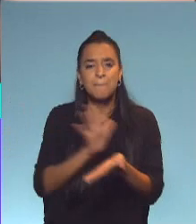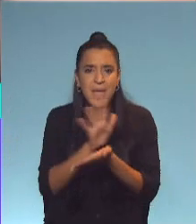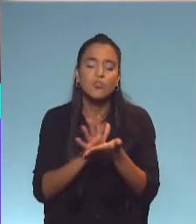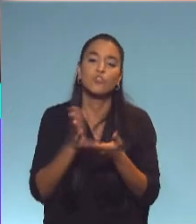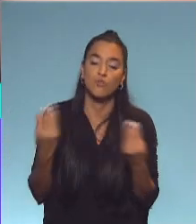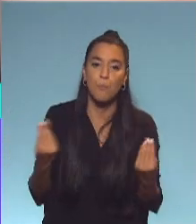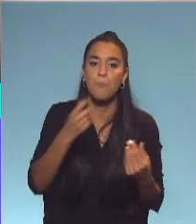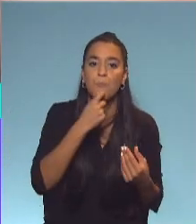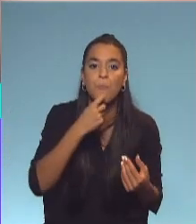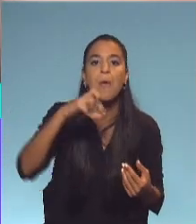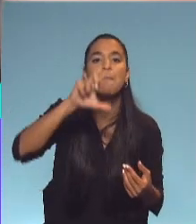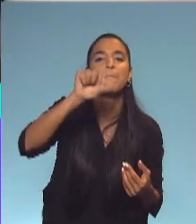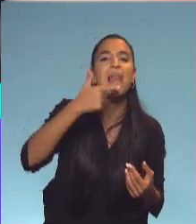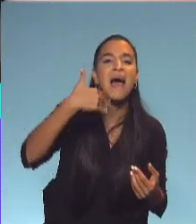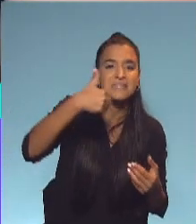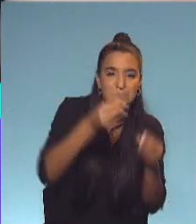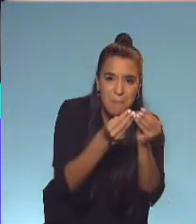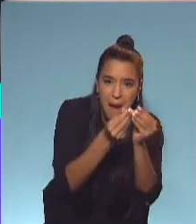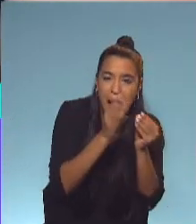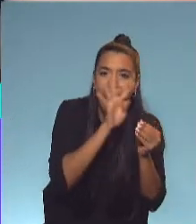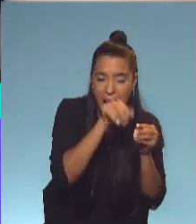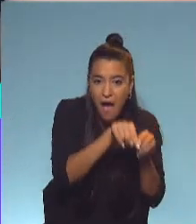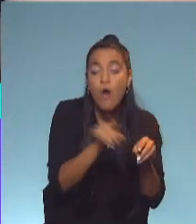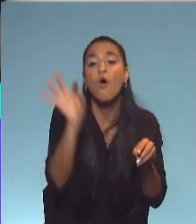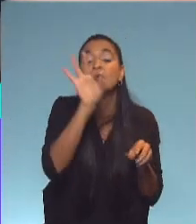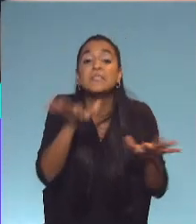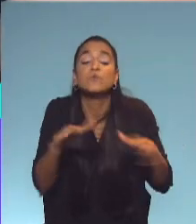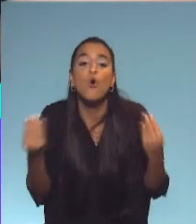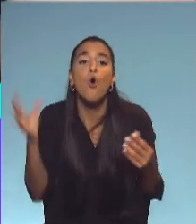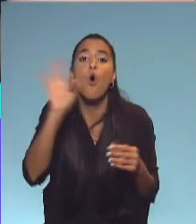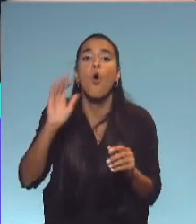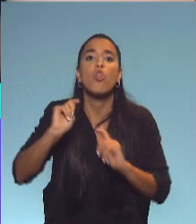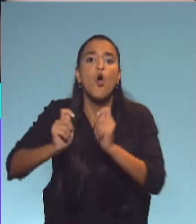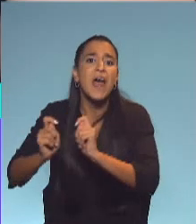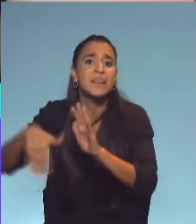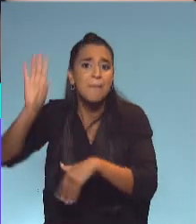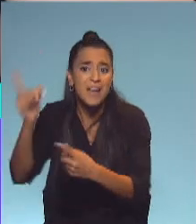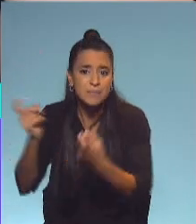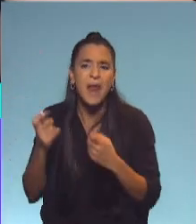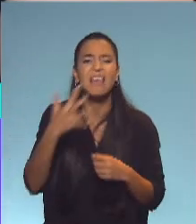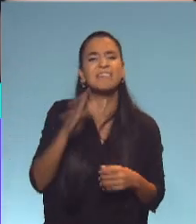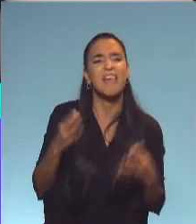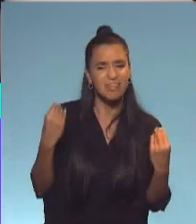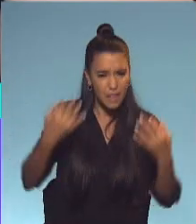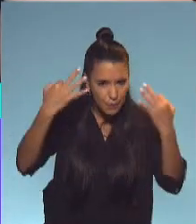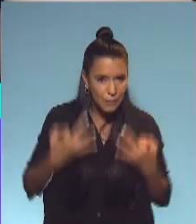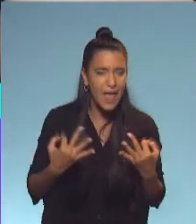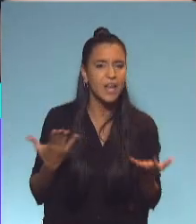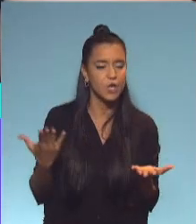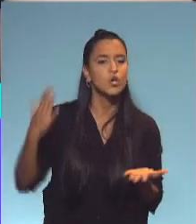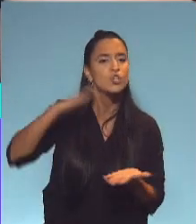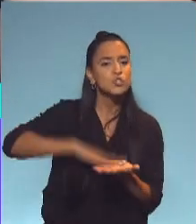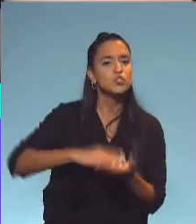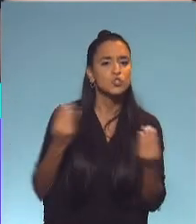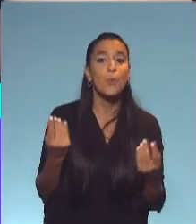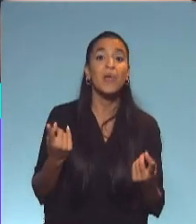como por ejemplo el plasma. ¿En qué situación está? ¿Si se necesitan más donantes? Como para entender un poco el concepto alrededor de lo